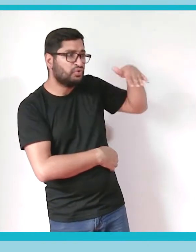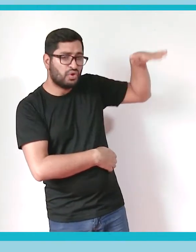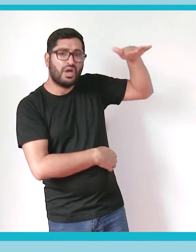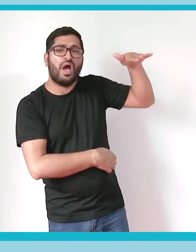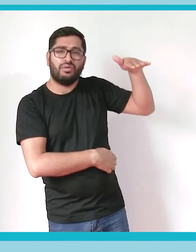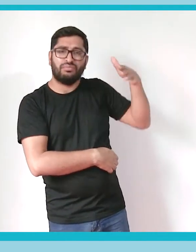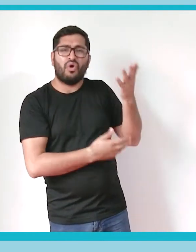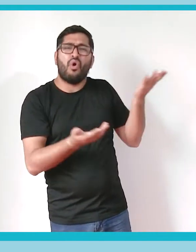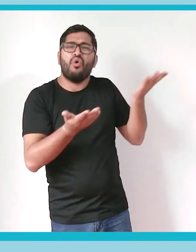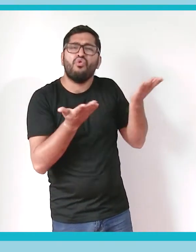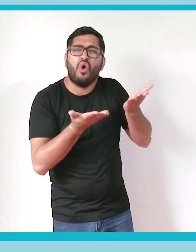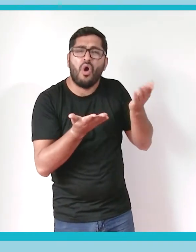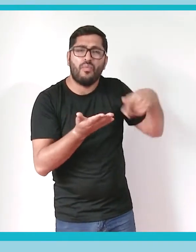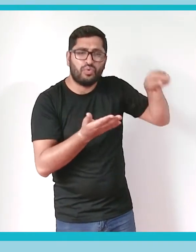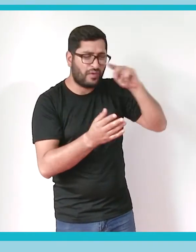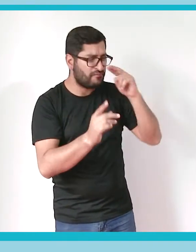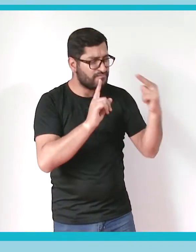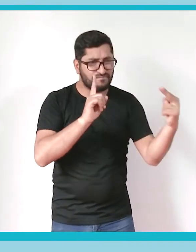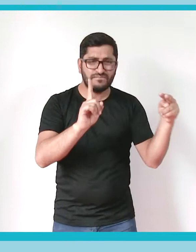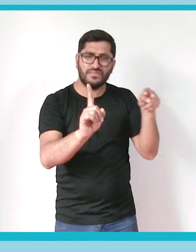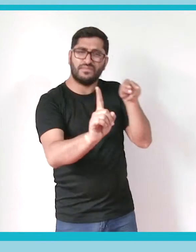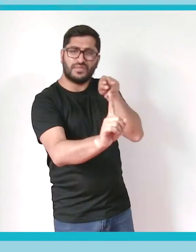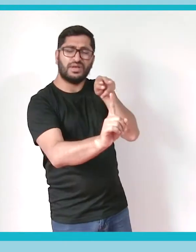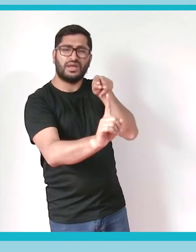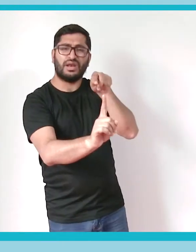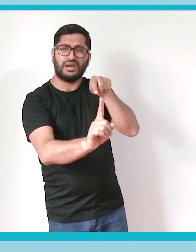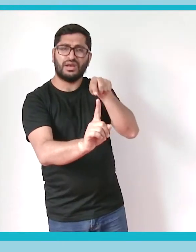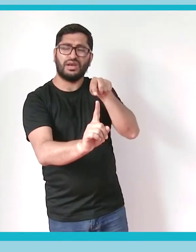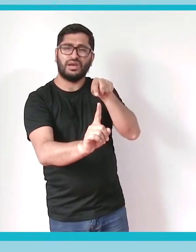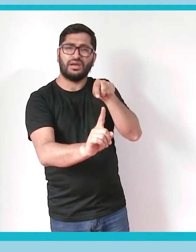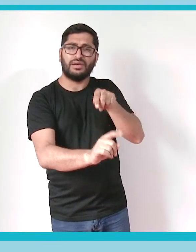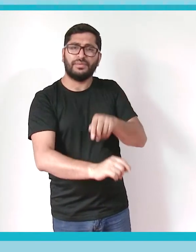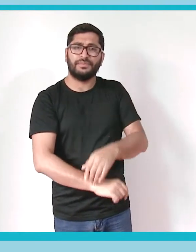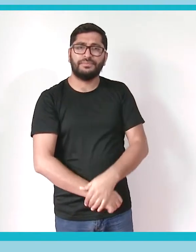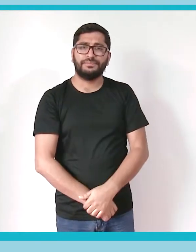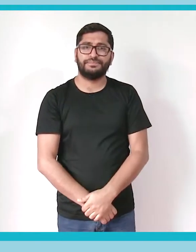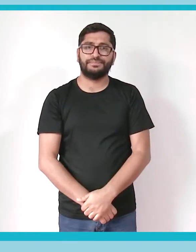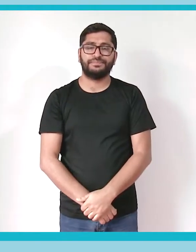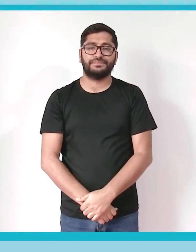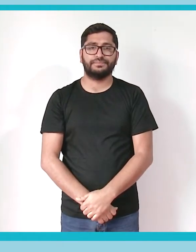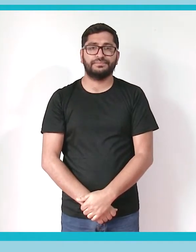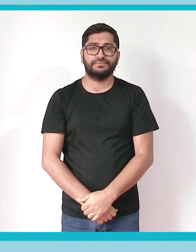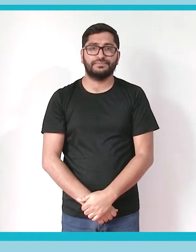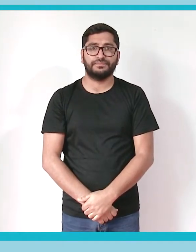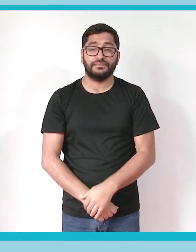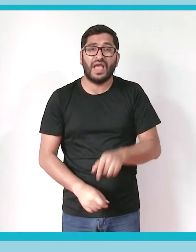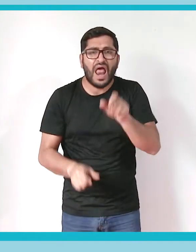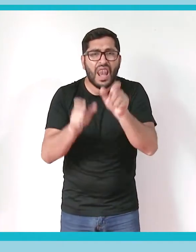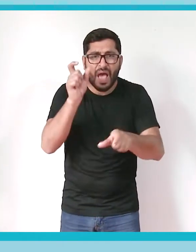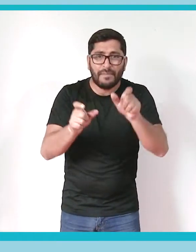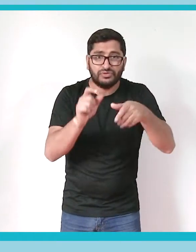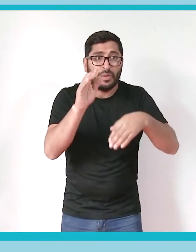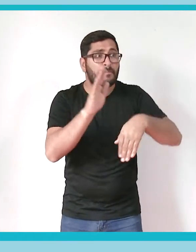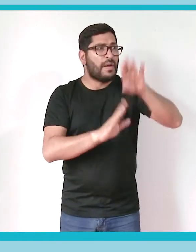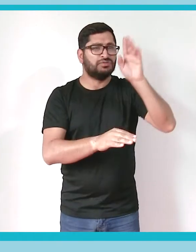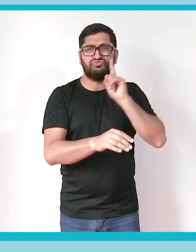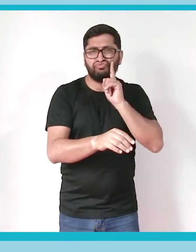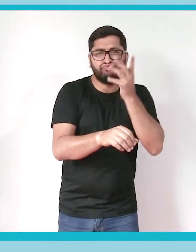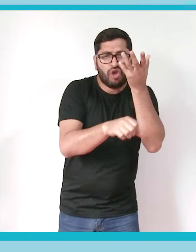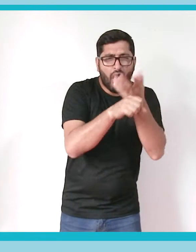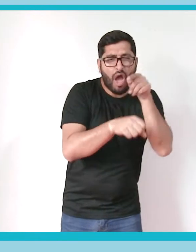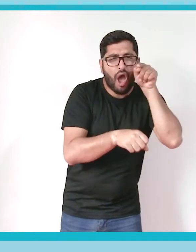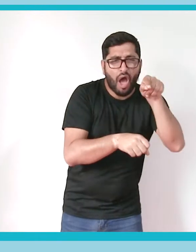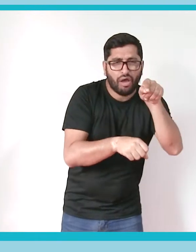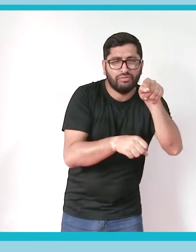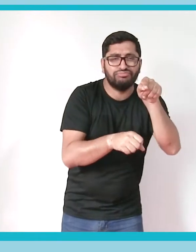esa mirada que muchas veces nosotros señalamos respecto de que los mayores, las mayores tienen las